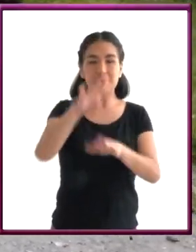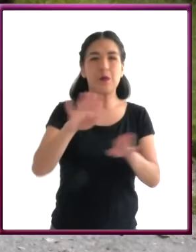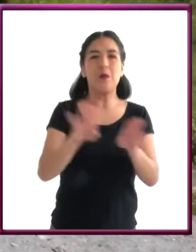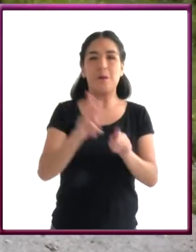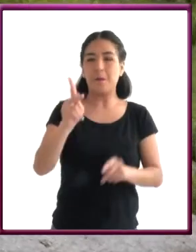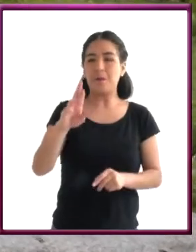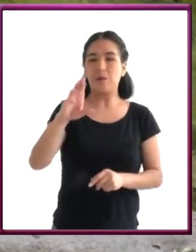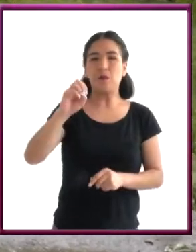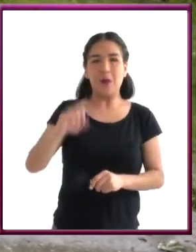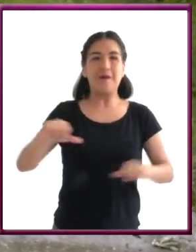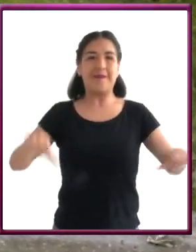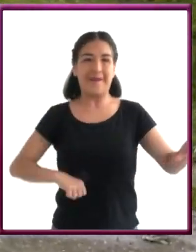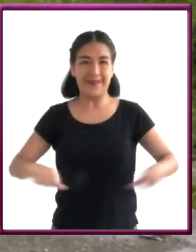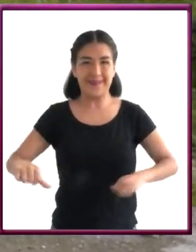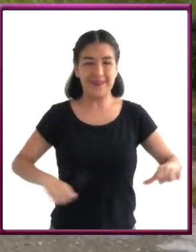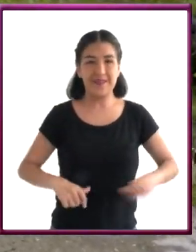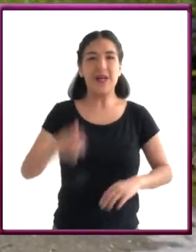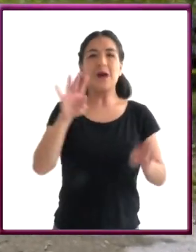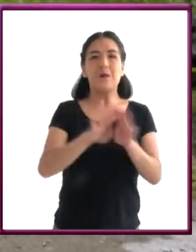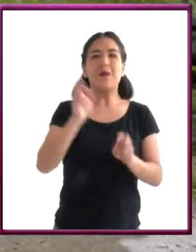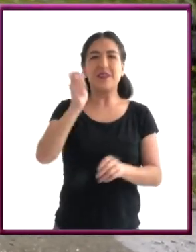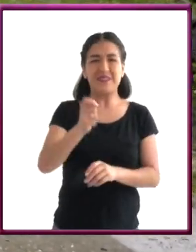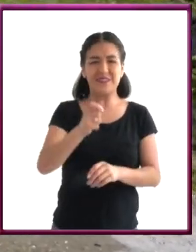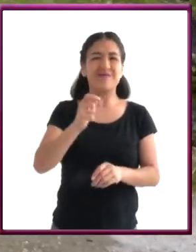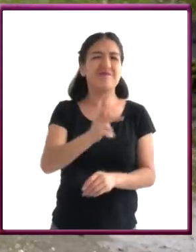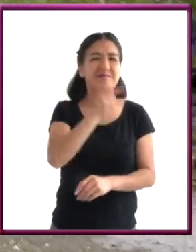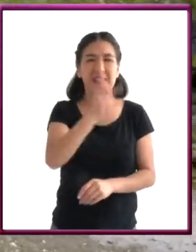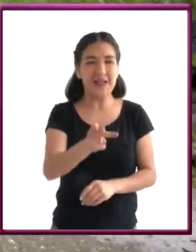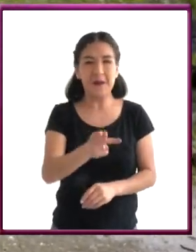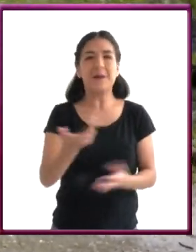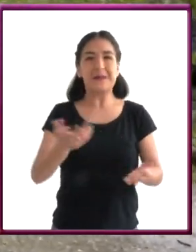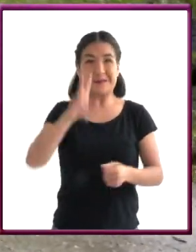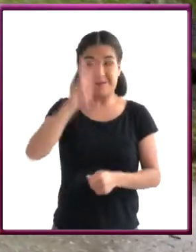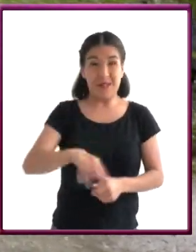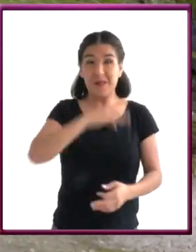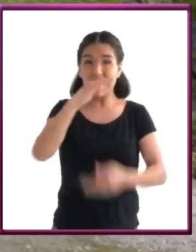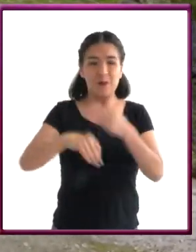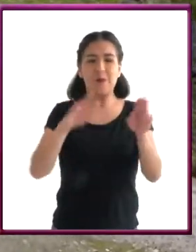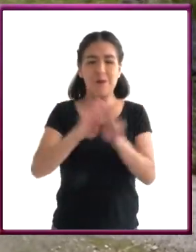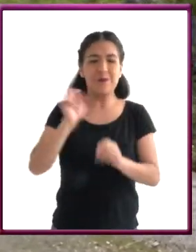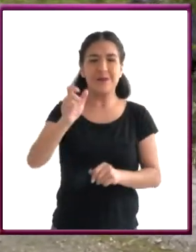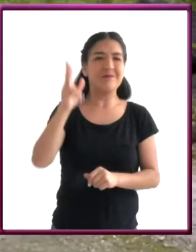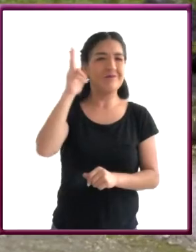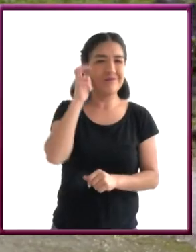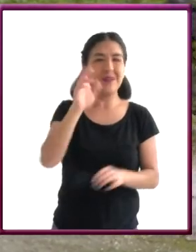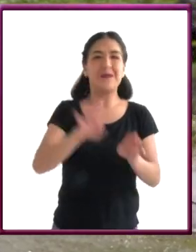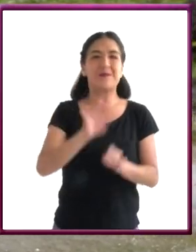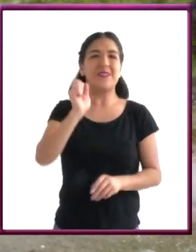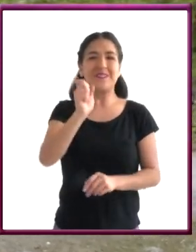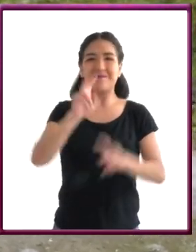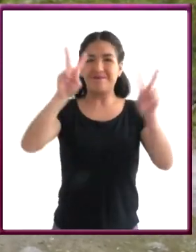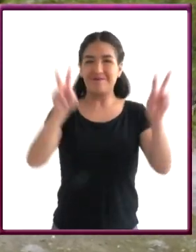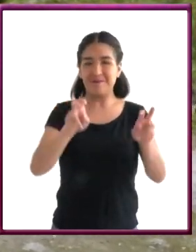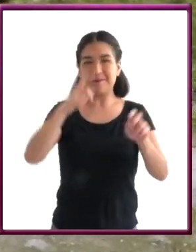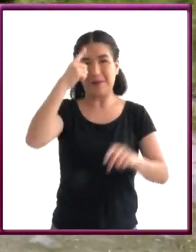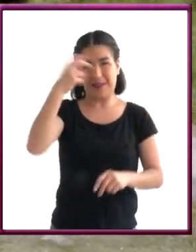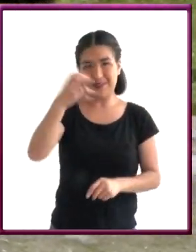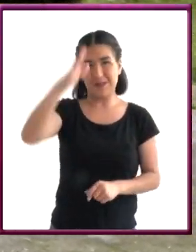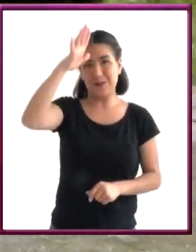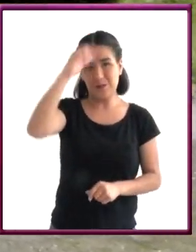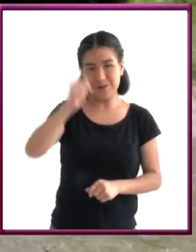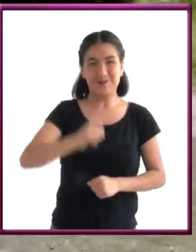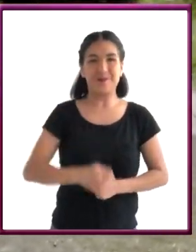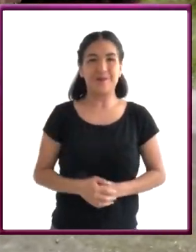proactividad. Aunque nos suena un poco ajena esa palabra, la verdad es que todos hemos escuchado frases inspiradas en ese concepto. Por